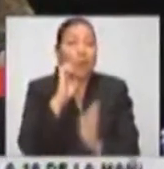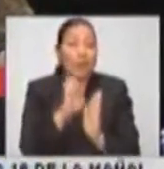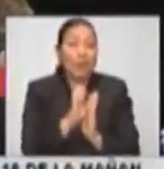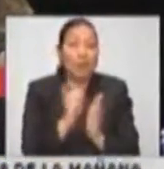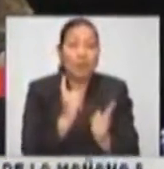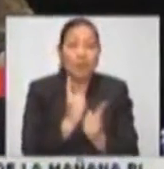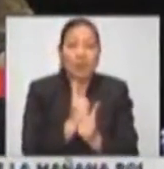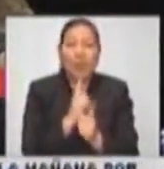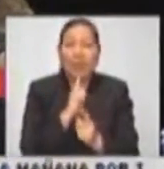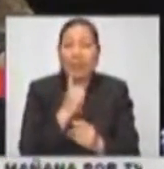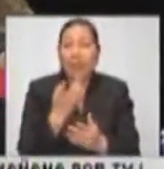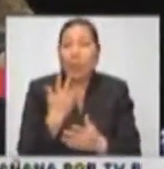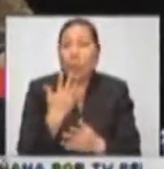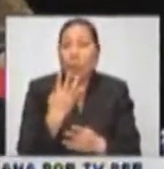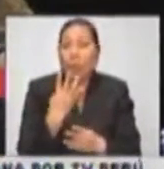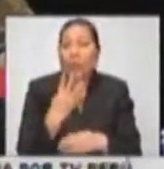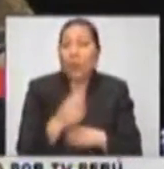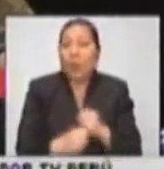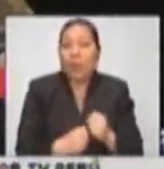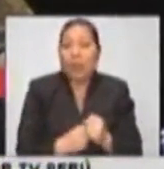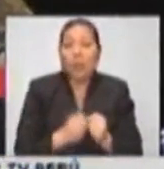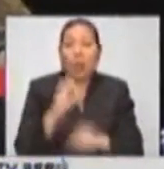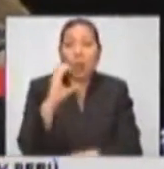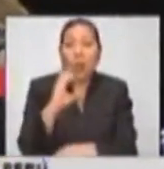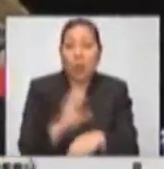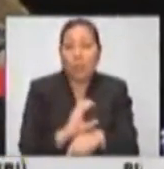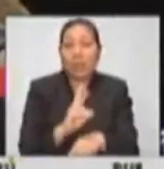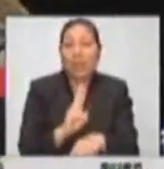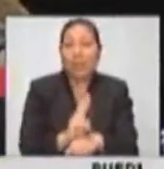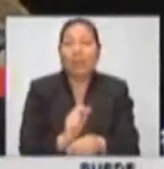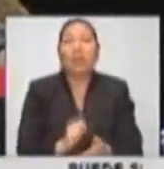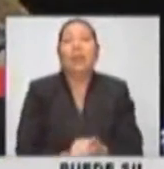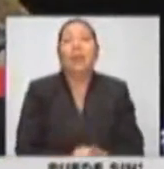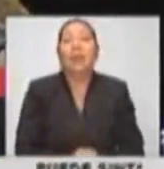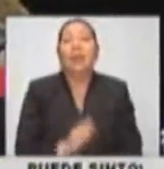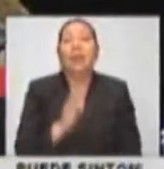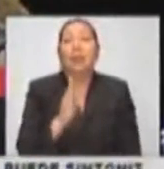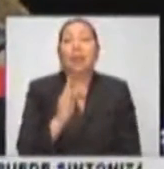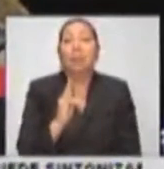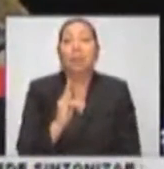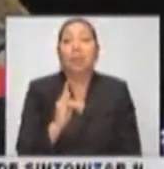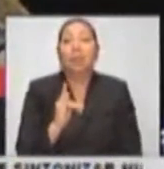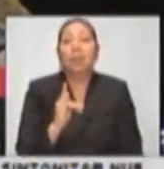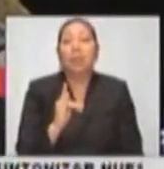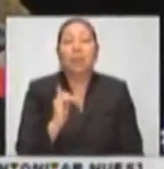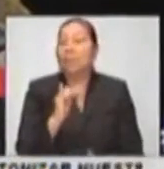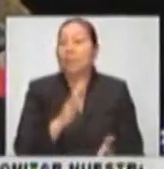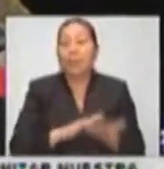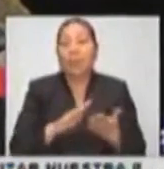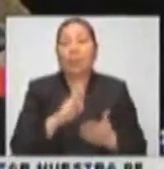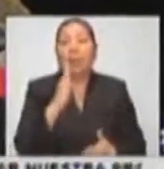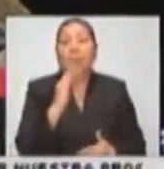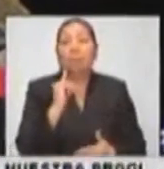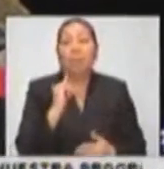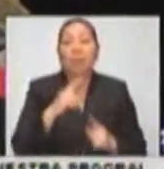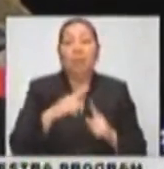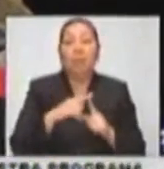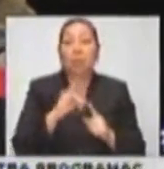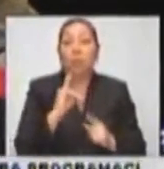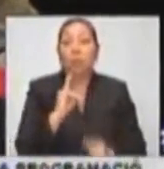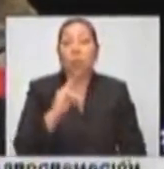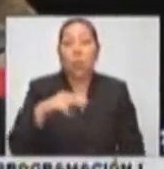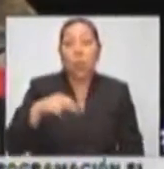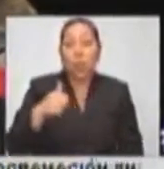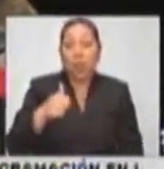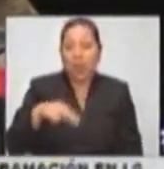cercano nuestro, ya está 4 años en el proceso, Costa Rica, Lituania y varios más. O sea, hay países que ya están,